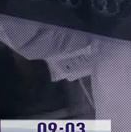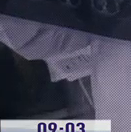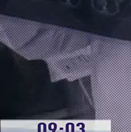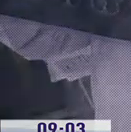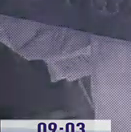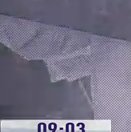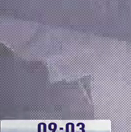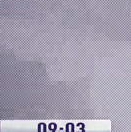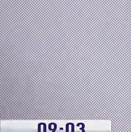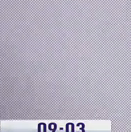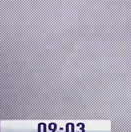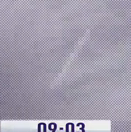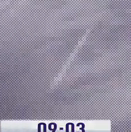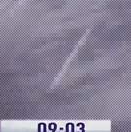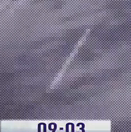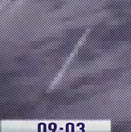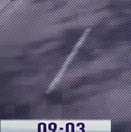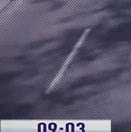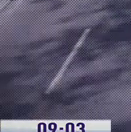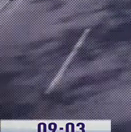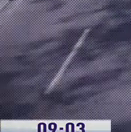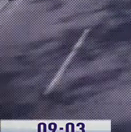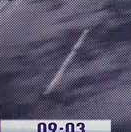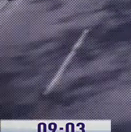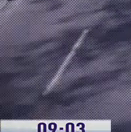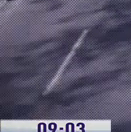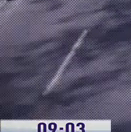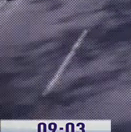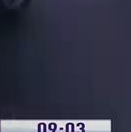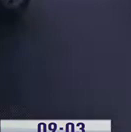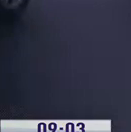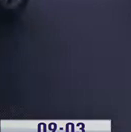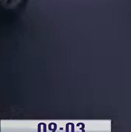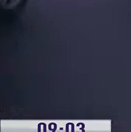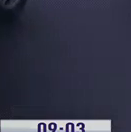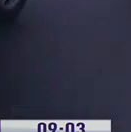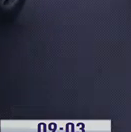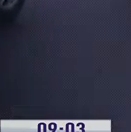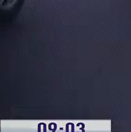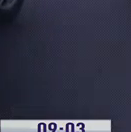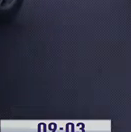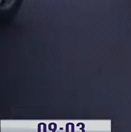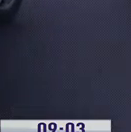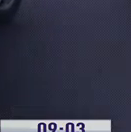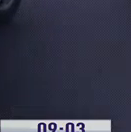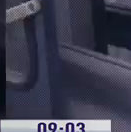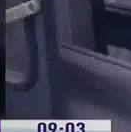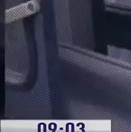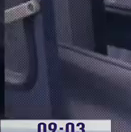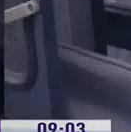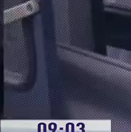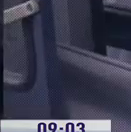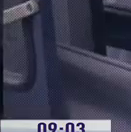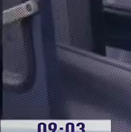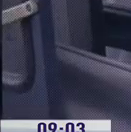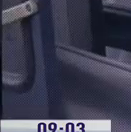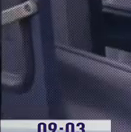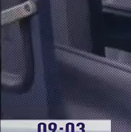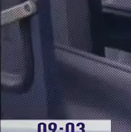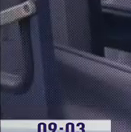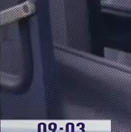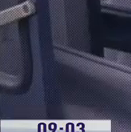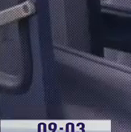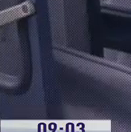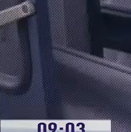ni edades, ni a la gente su color. Cuidas pueblos y ciudades sin